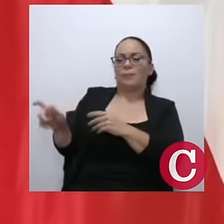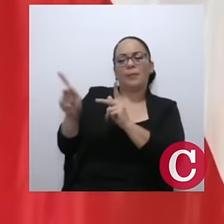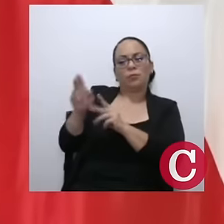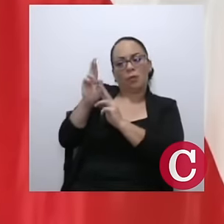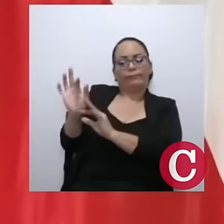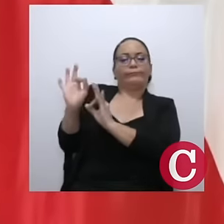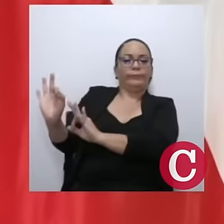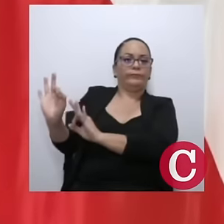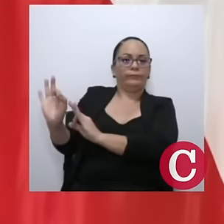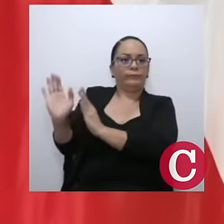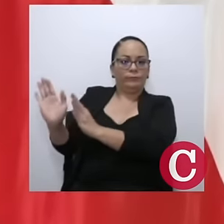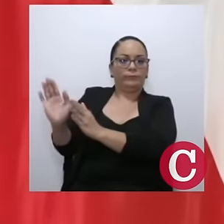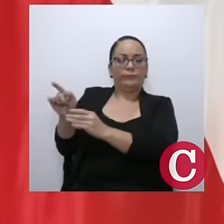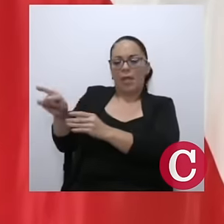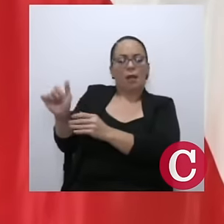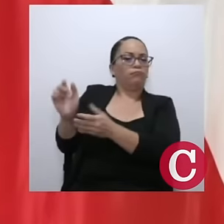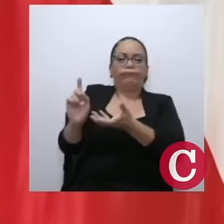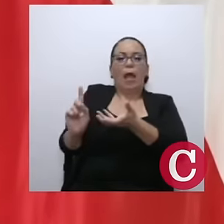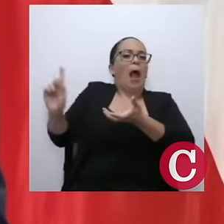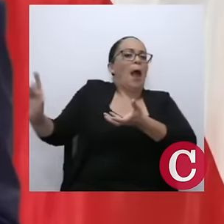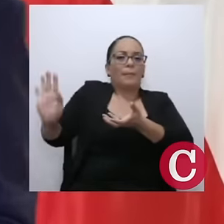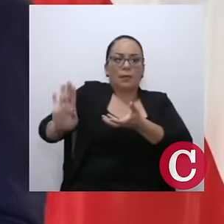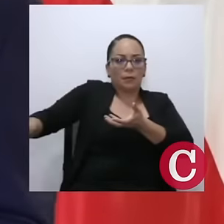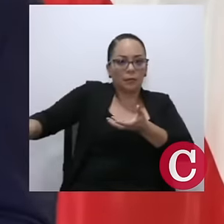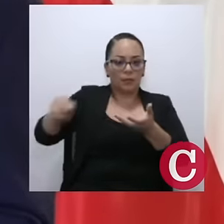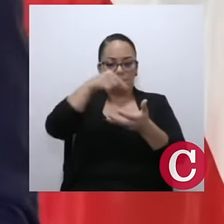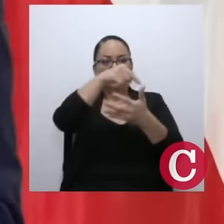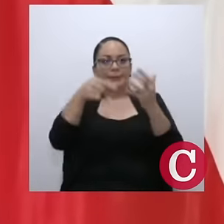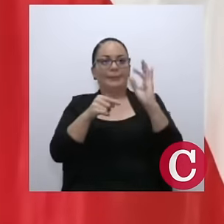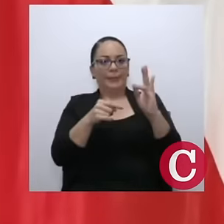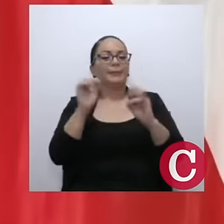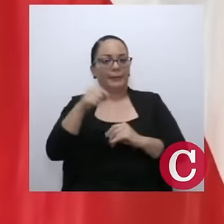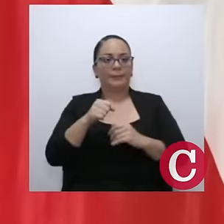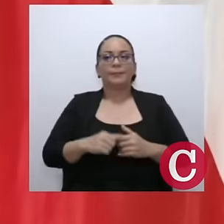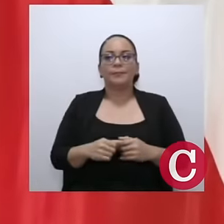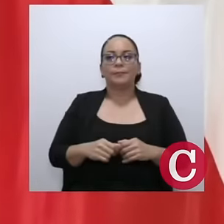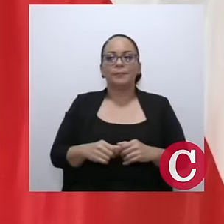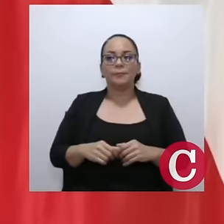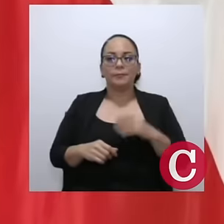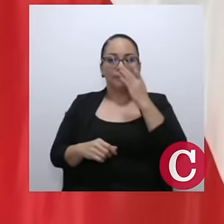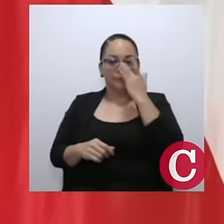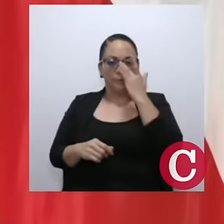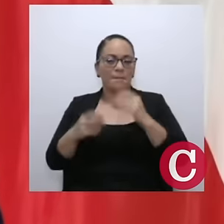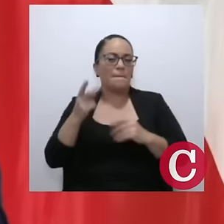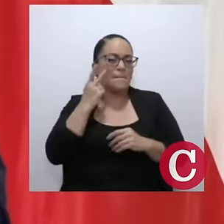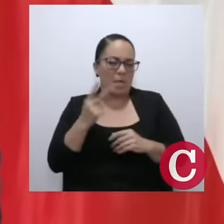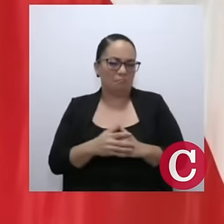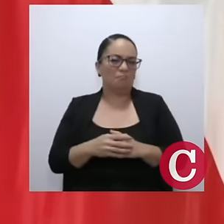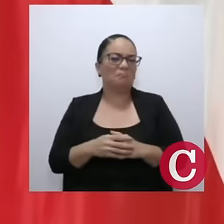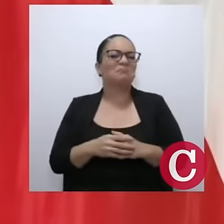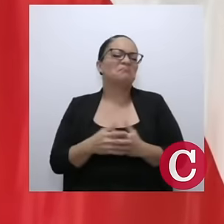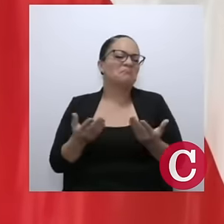presidente Chávez intentó aclarar su polémica frase atacando a los exmandatarios firmantes, con excepción de Abel Pacheco.